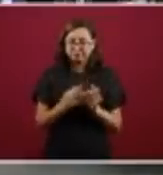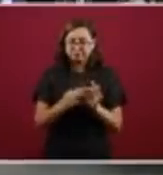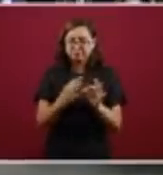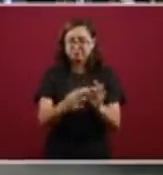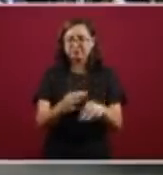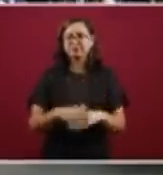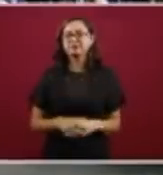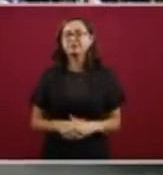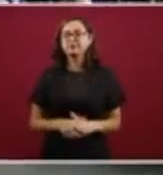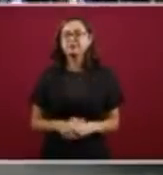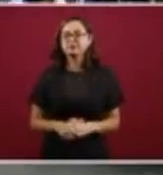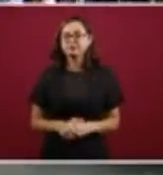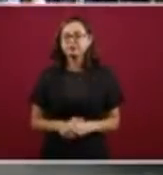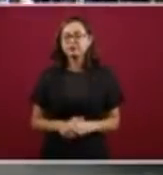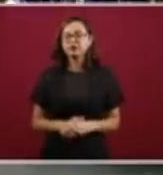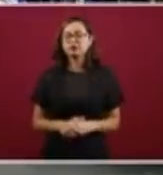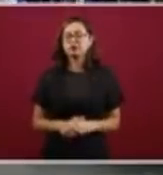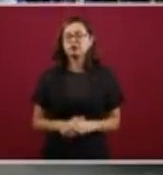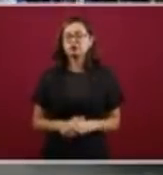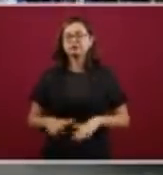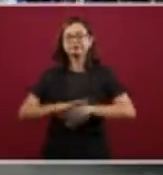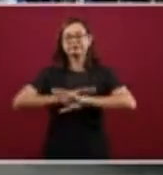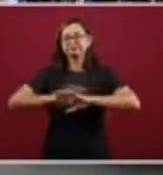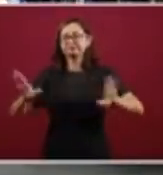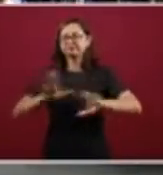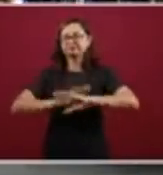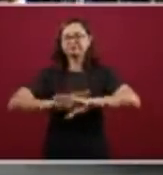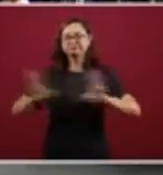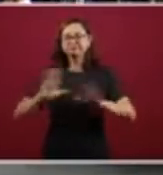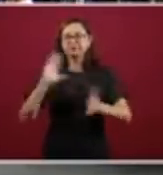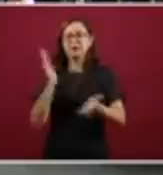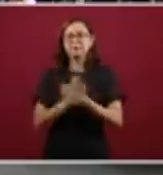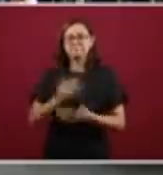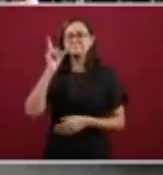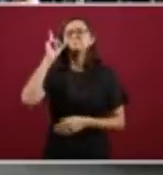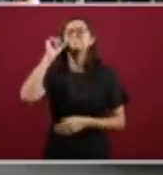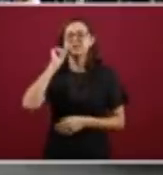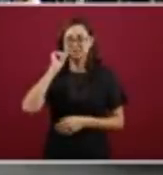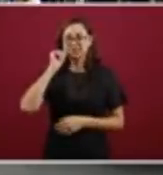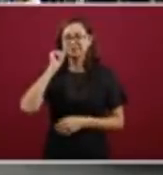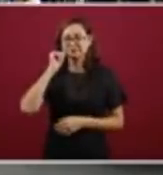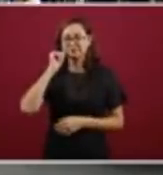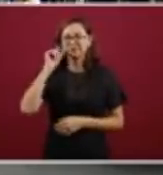Muchas gracias. Bueno, pues ya está ahí. Ya mañana, ¿no?